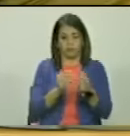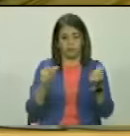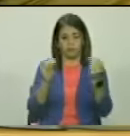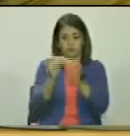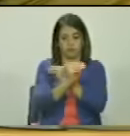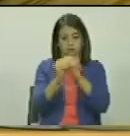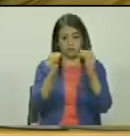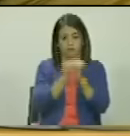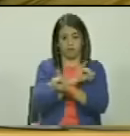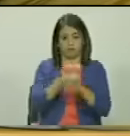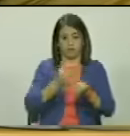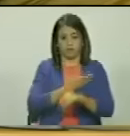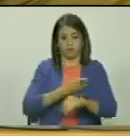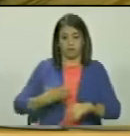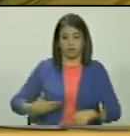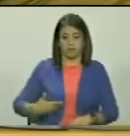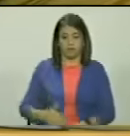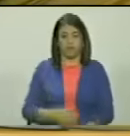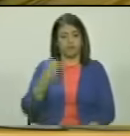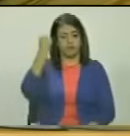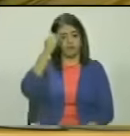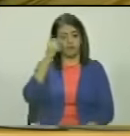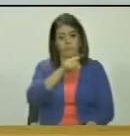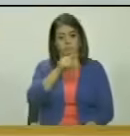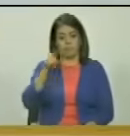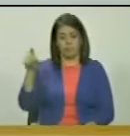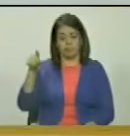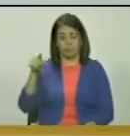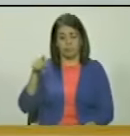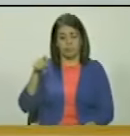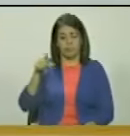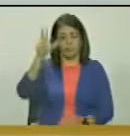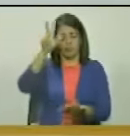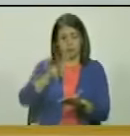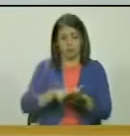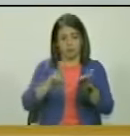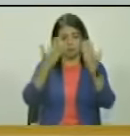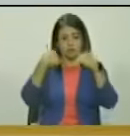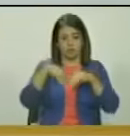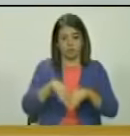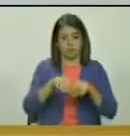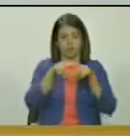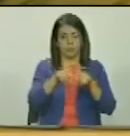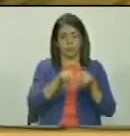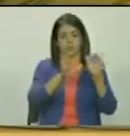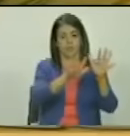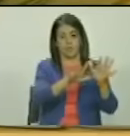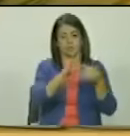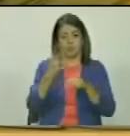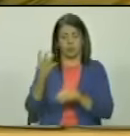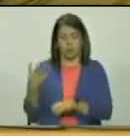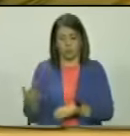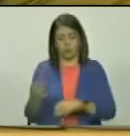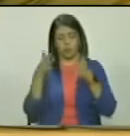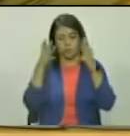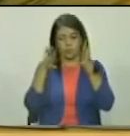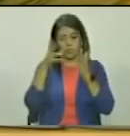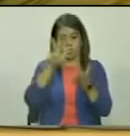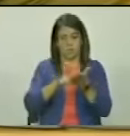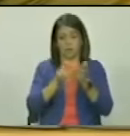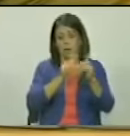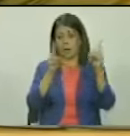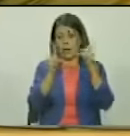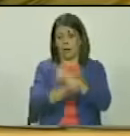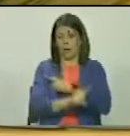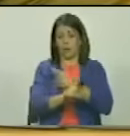controversias es todo ciudadano presidente en consideración el epígrafe aprobado siguiente décimo cuarto se sugiere aprobar sin